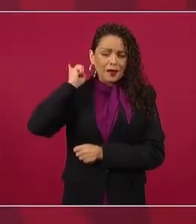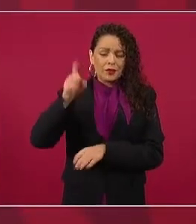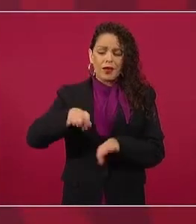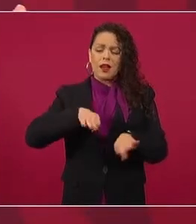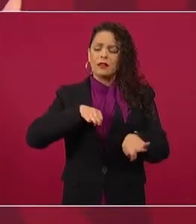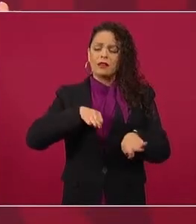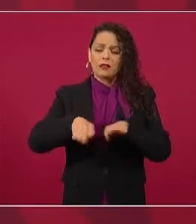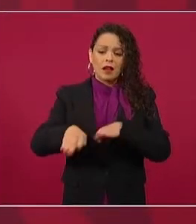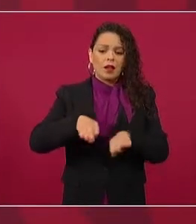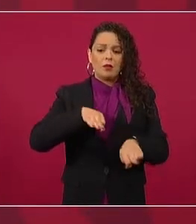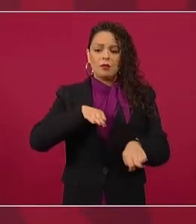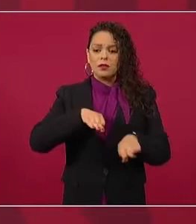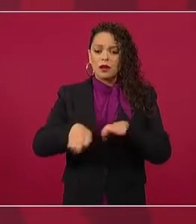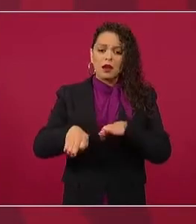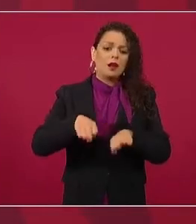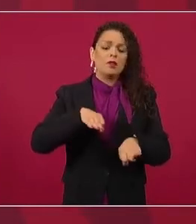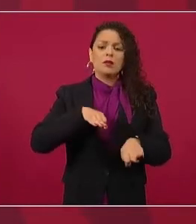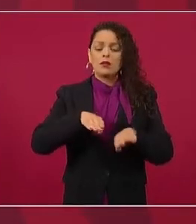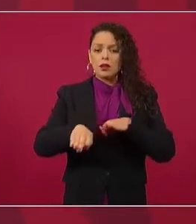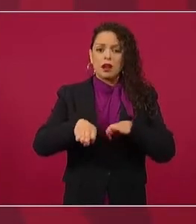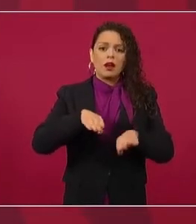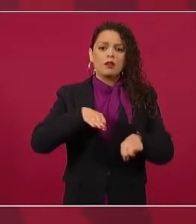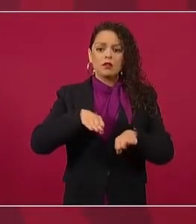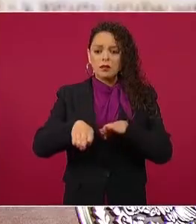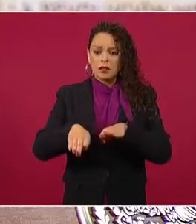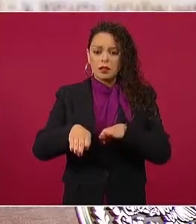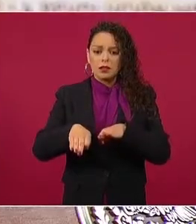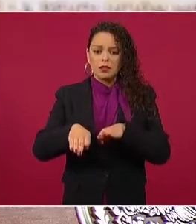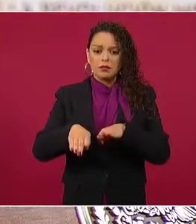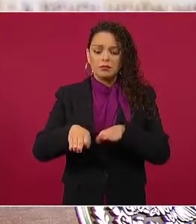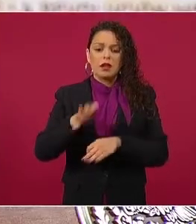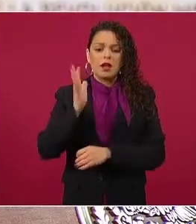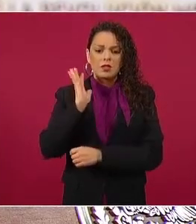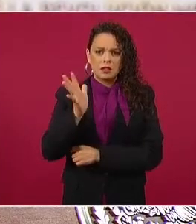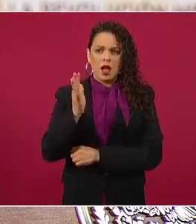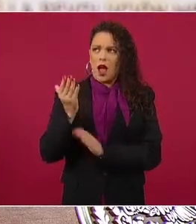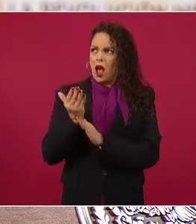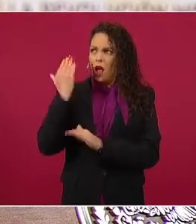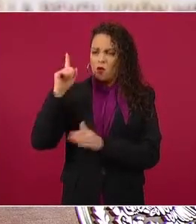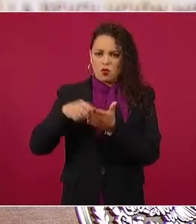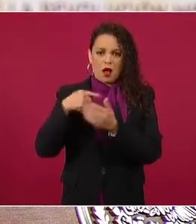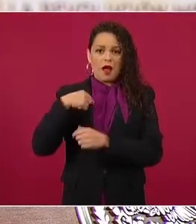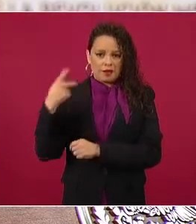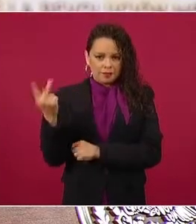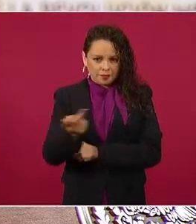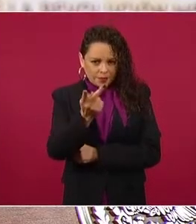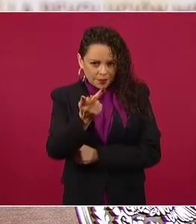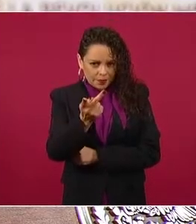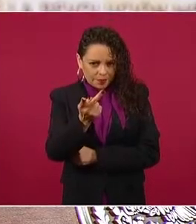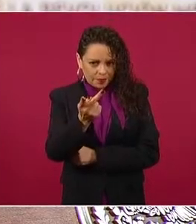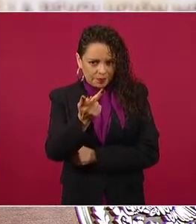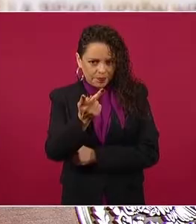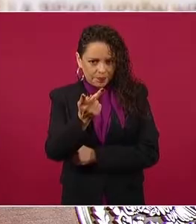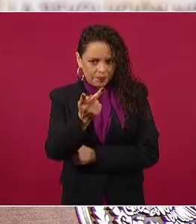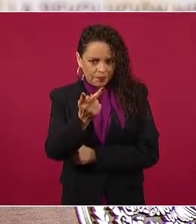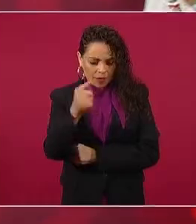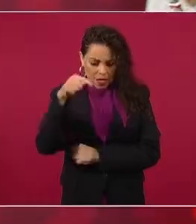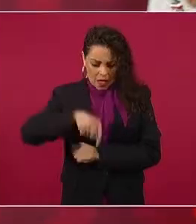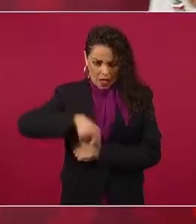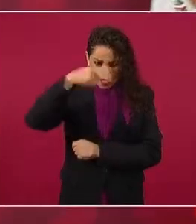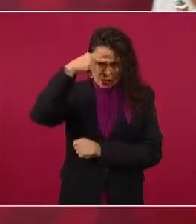A ver, ya lo pregunté en una ocasión, ¿cuándo un presidente de